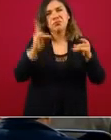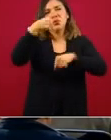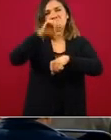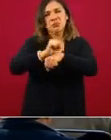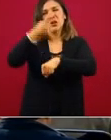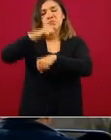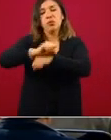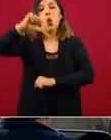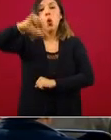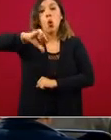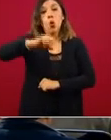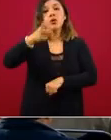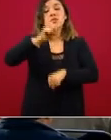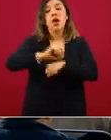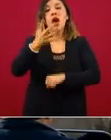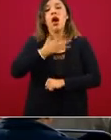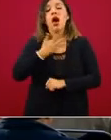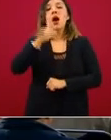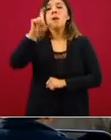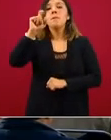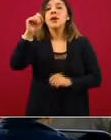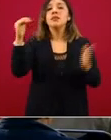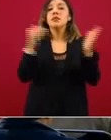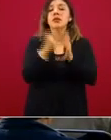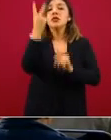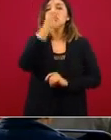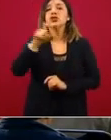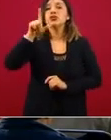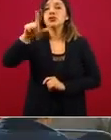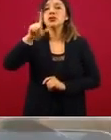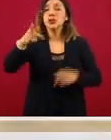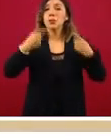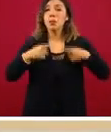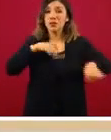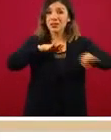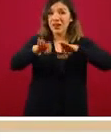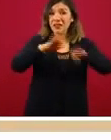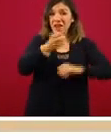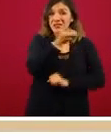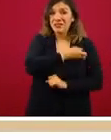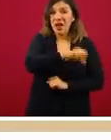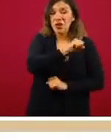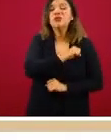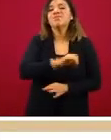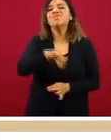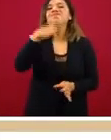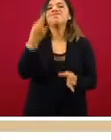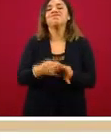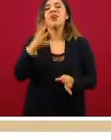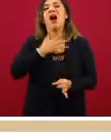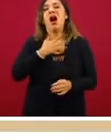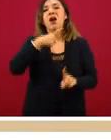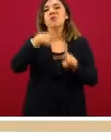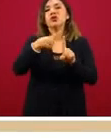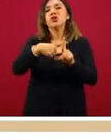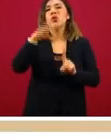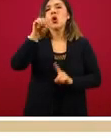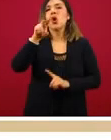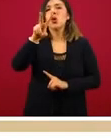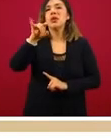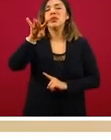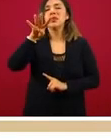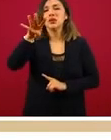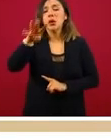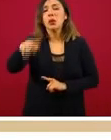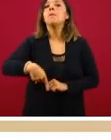El día de hoy tenemos 20.217 profesionales de la salud que fueron confirmados a COVID-19,